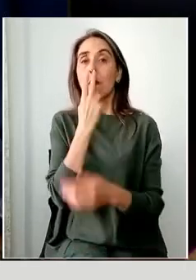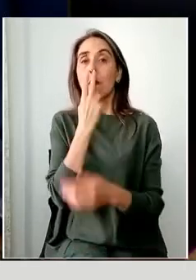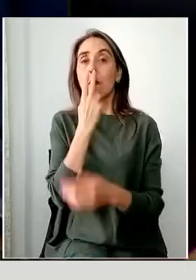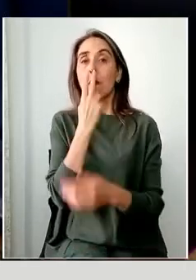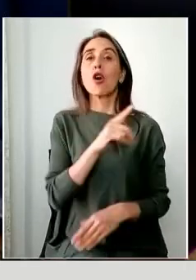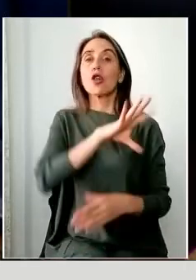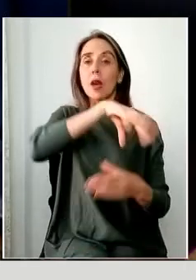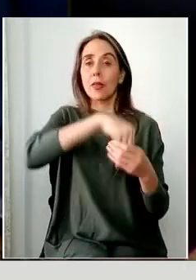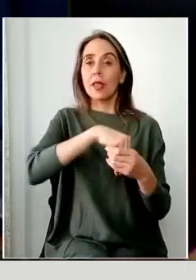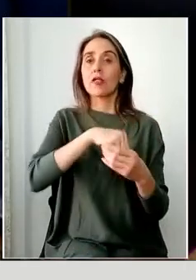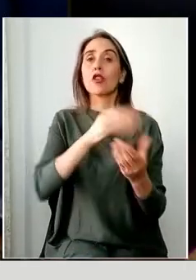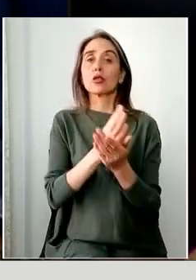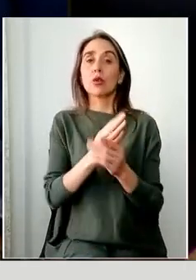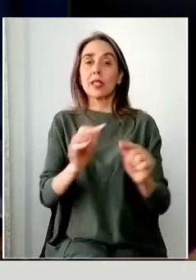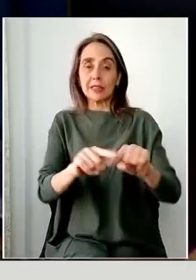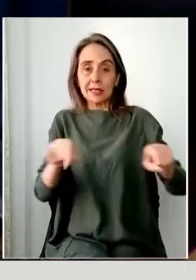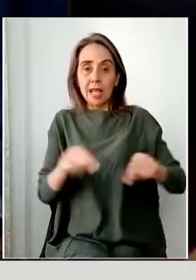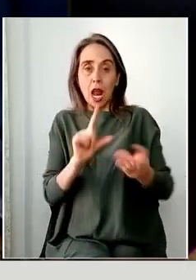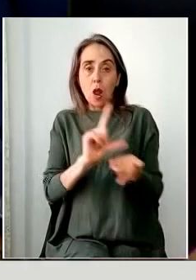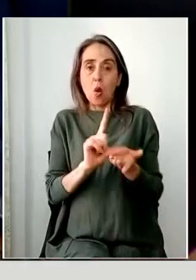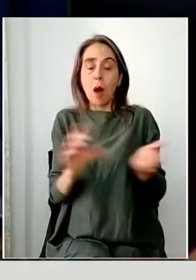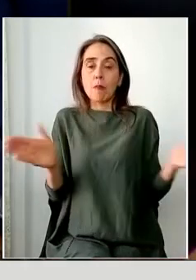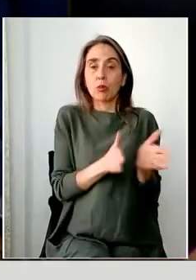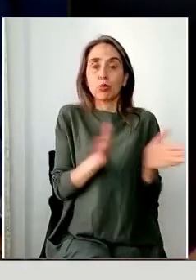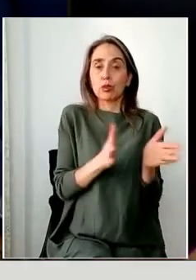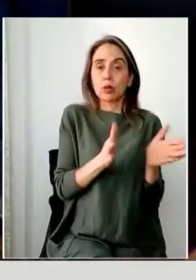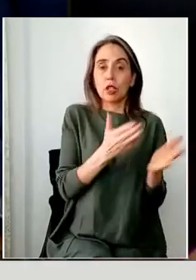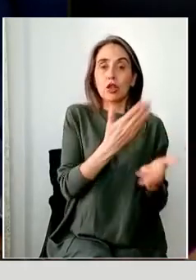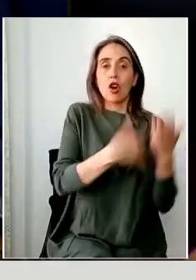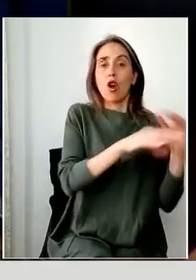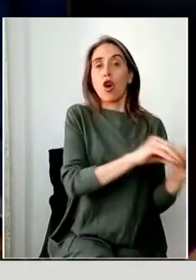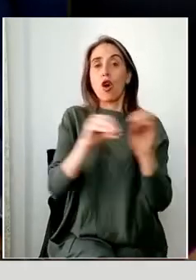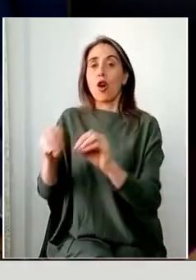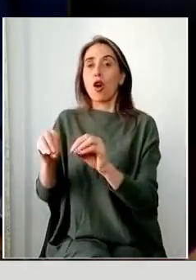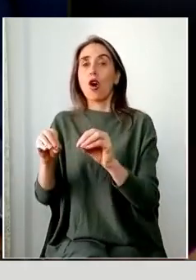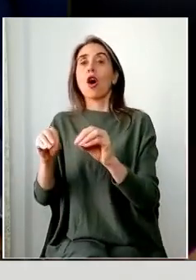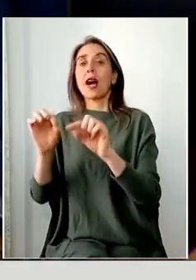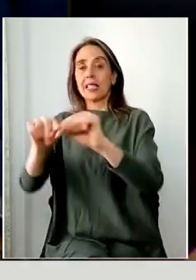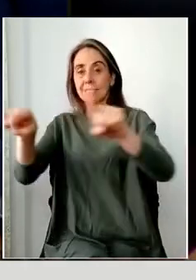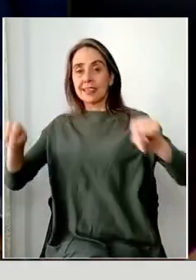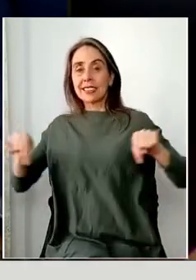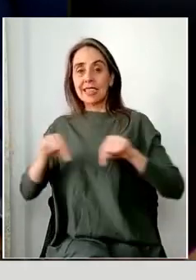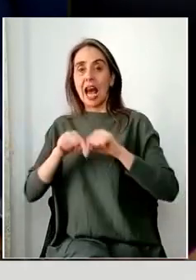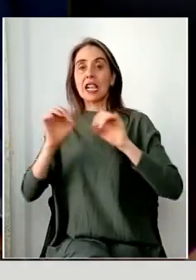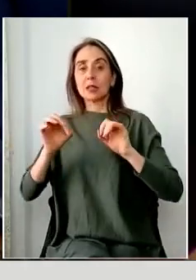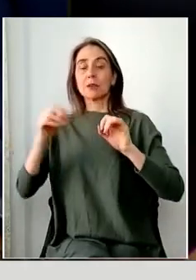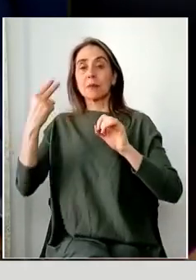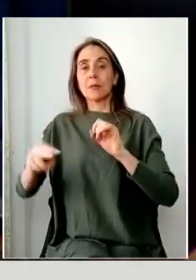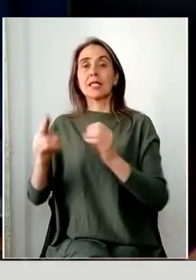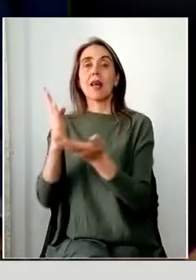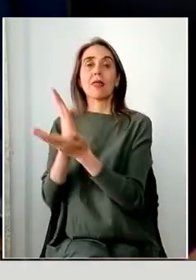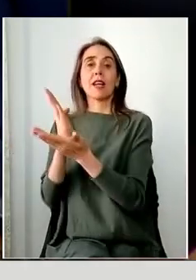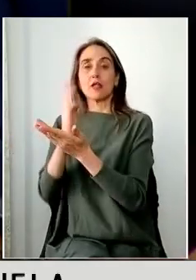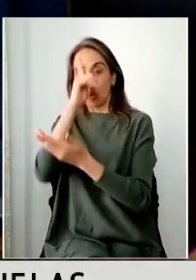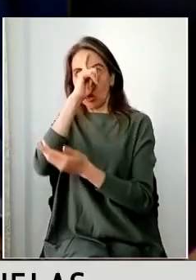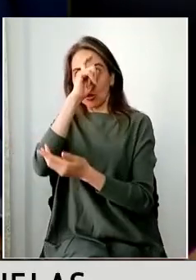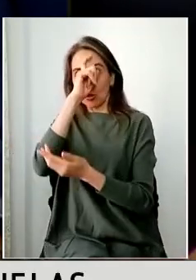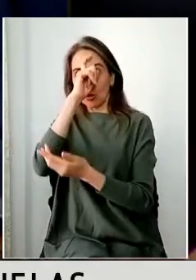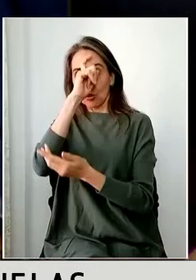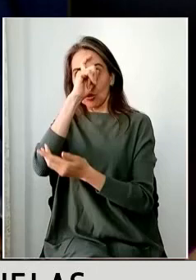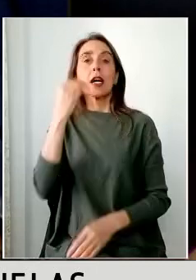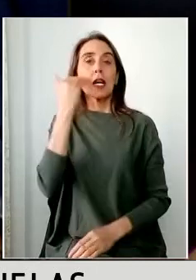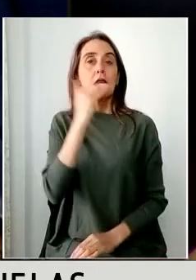acoge y que pueda tener su propia infraestructura, porque se lo merecen. Las niñas y niños que están en esas